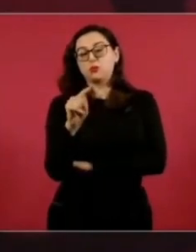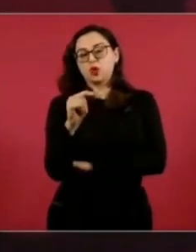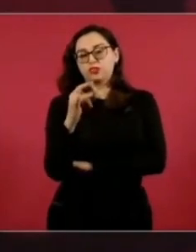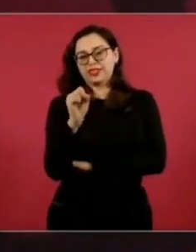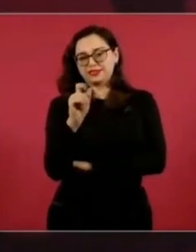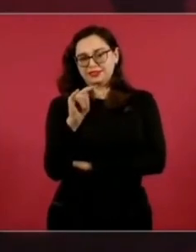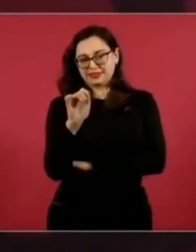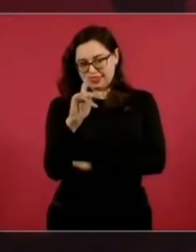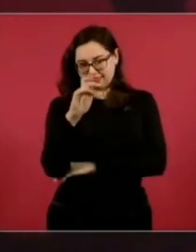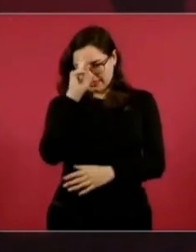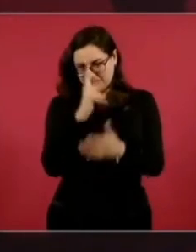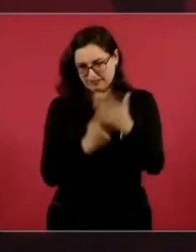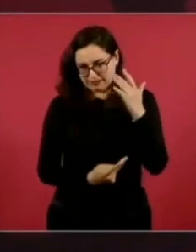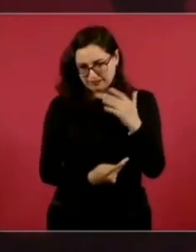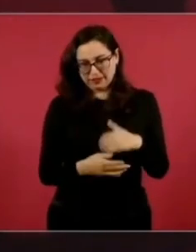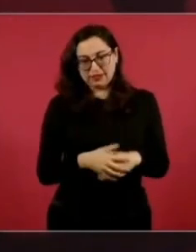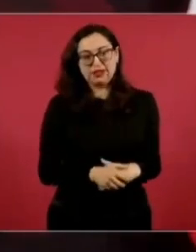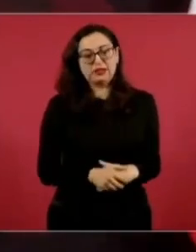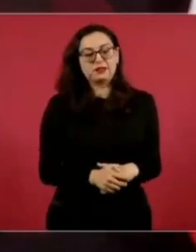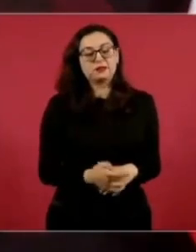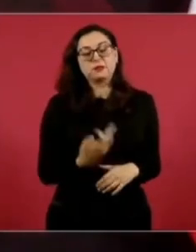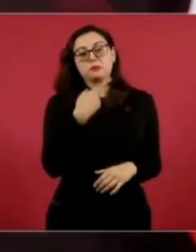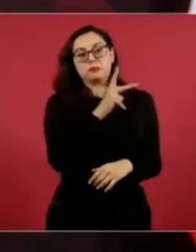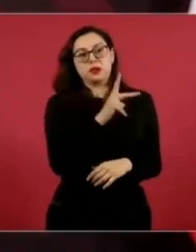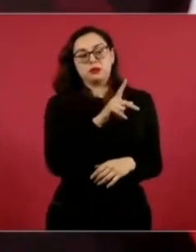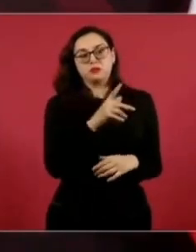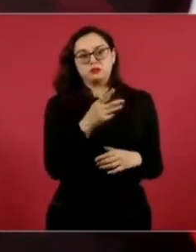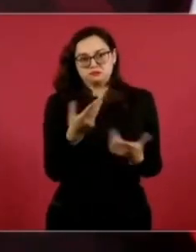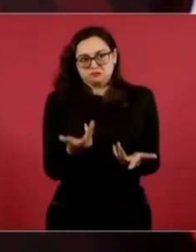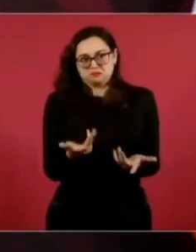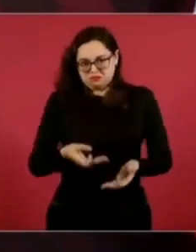eso lo fueron haciendo a un lado